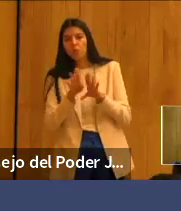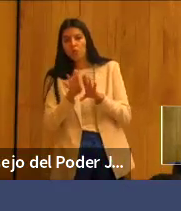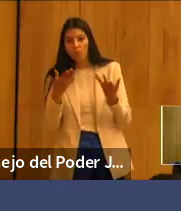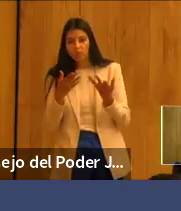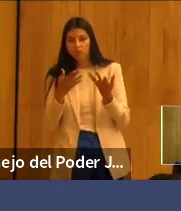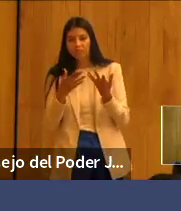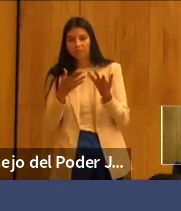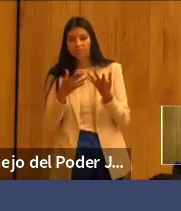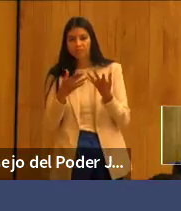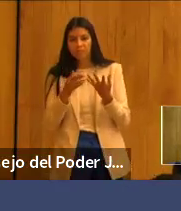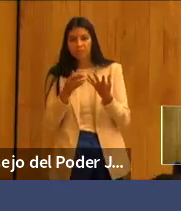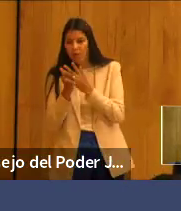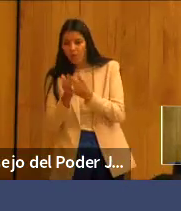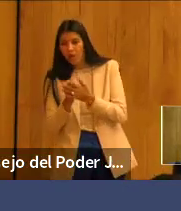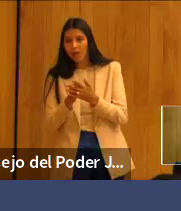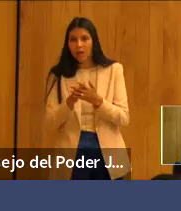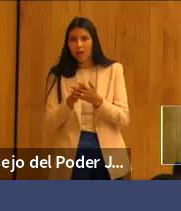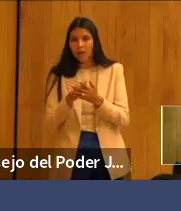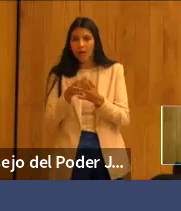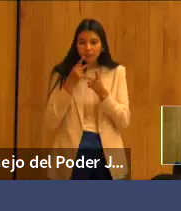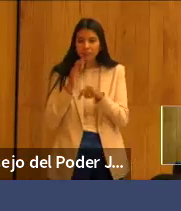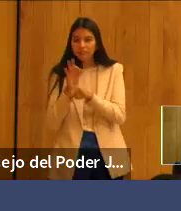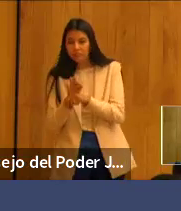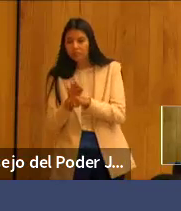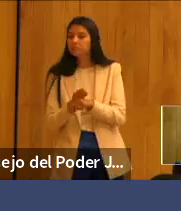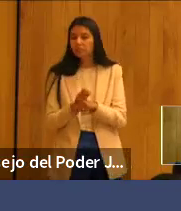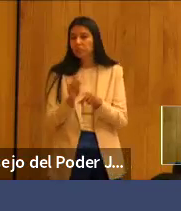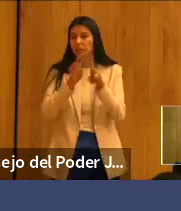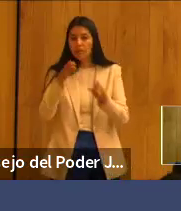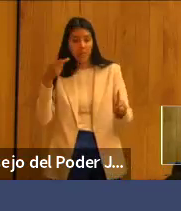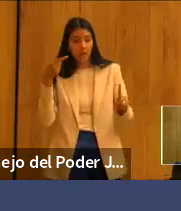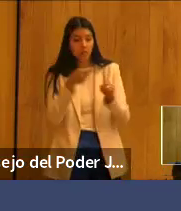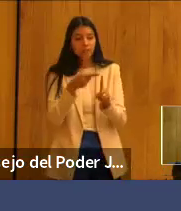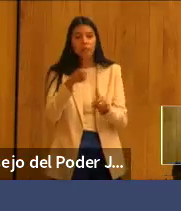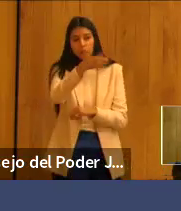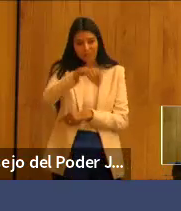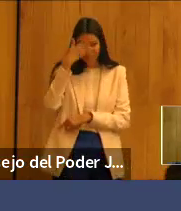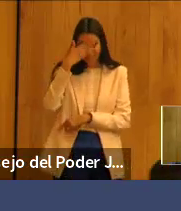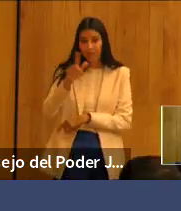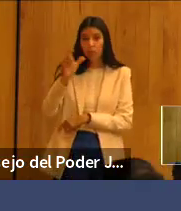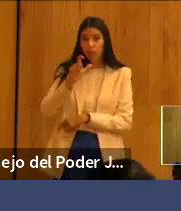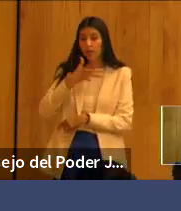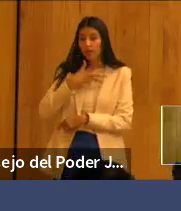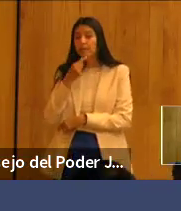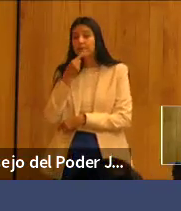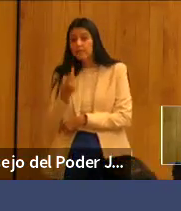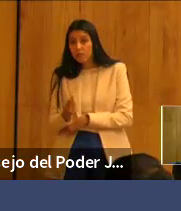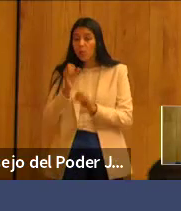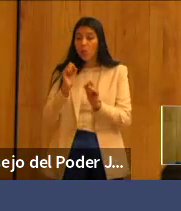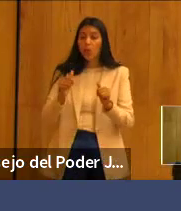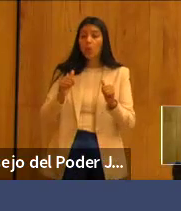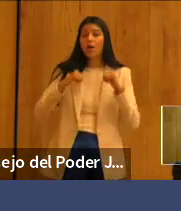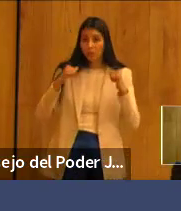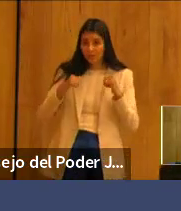el caso concreto, como ustedes también saben, cuando se trata de un adolescente o de un niño, su pensamiento